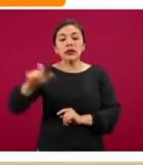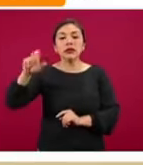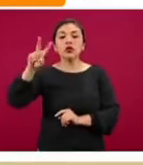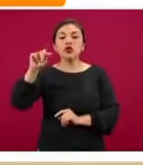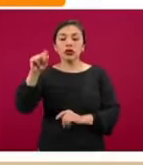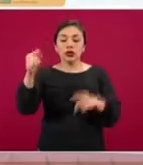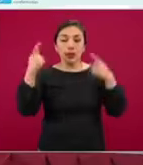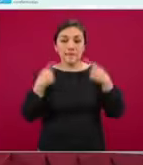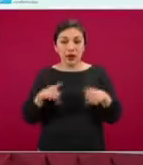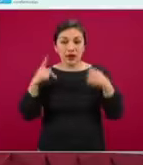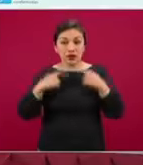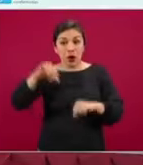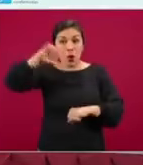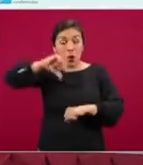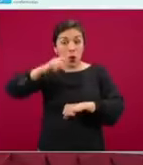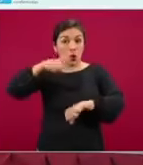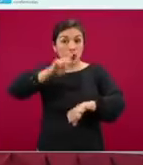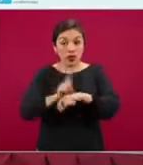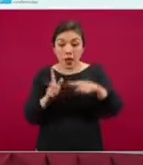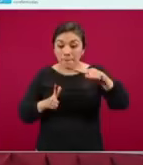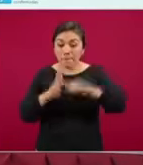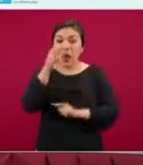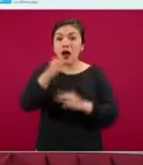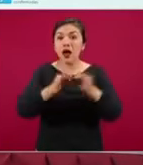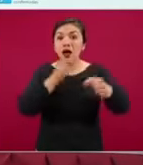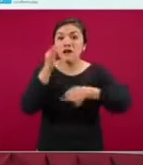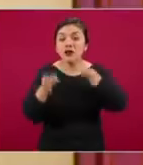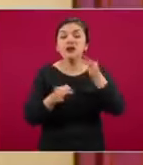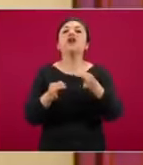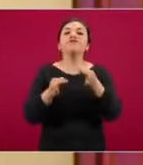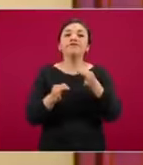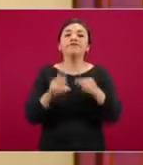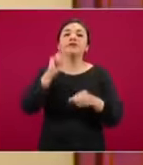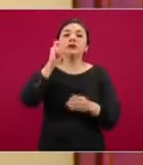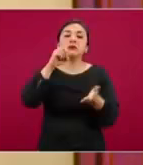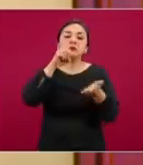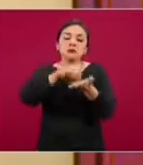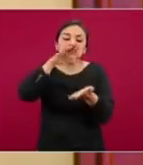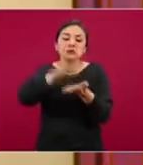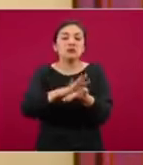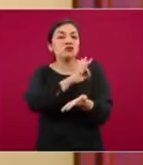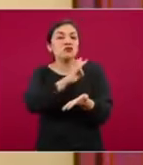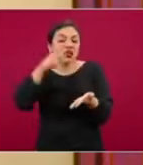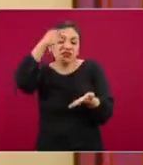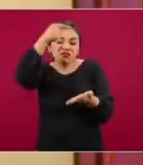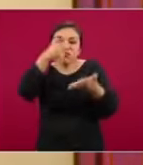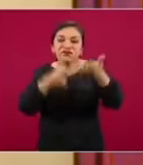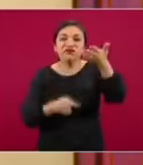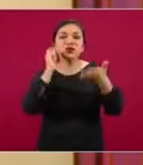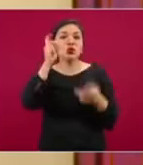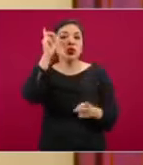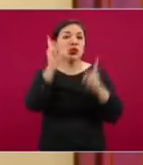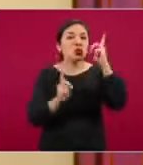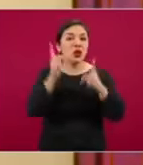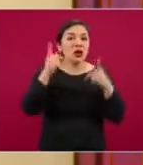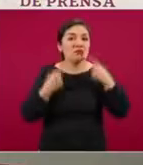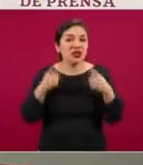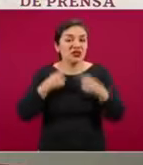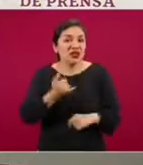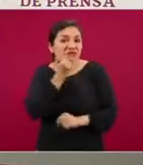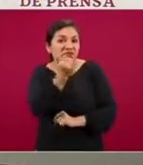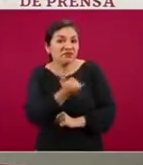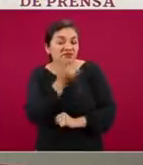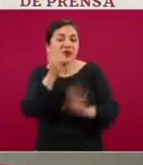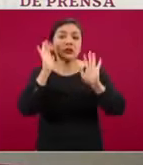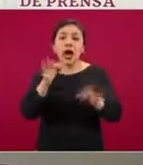2.684.780 personas que para el corte del día de hoy fueron en algún momento clasificadas como caso sospechoso y notificadas a